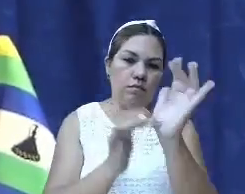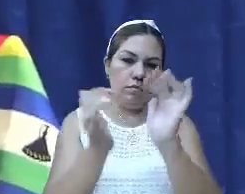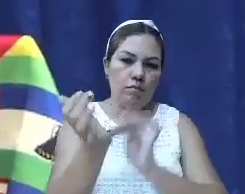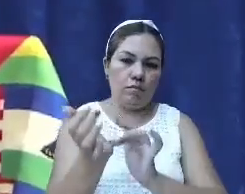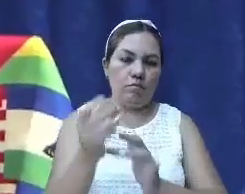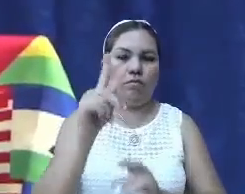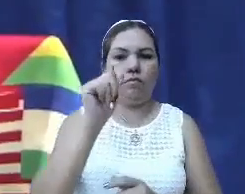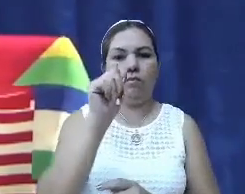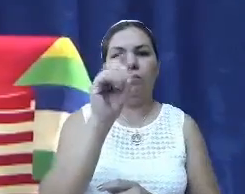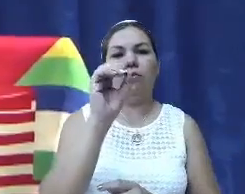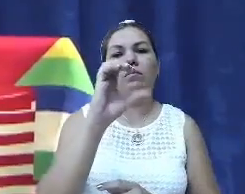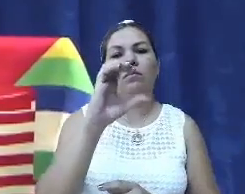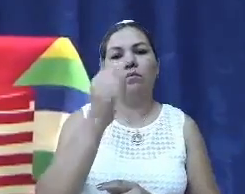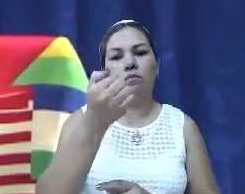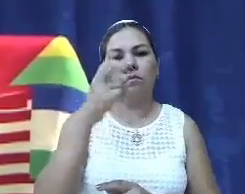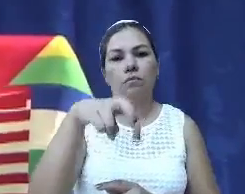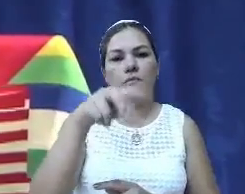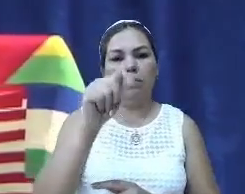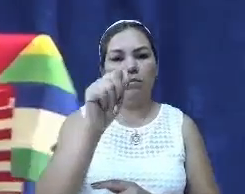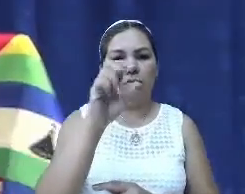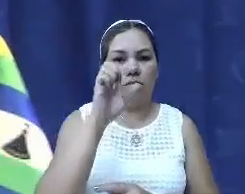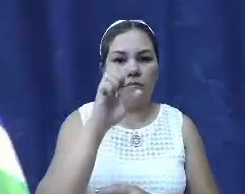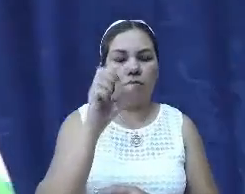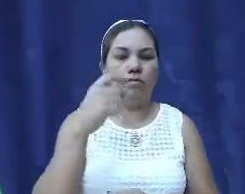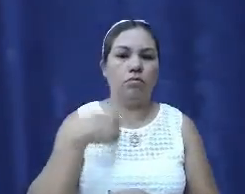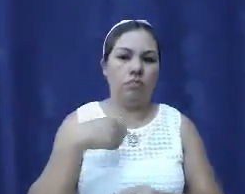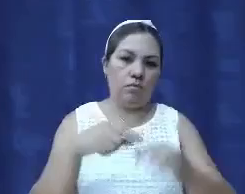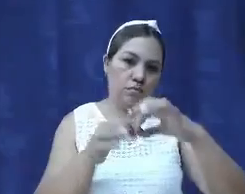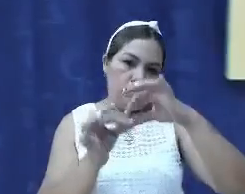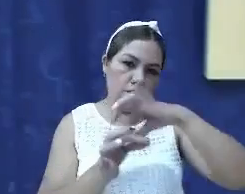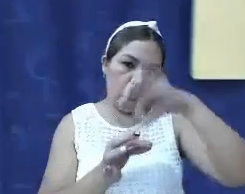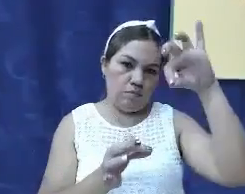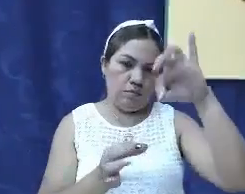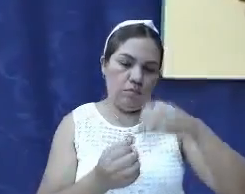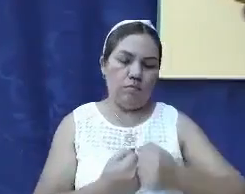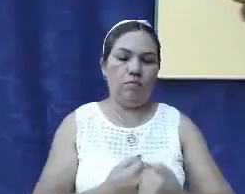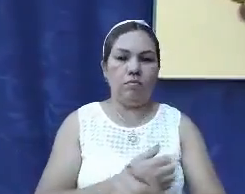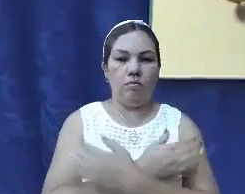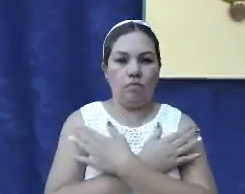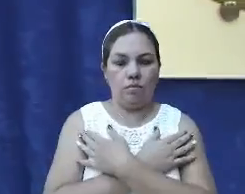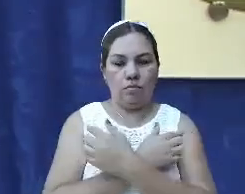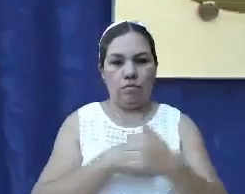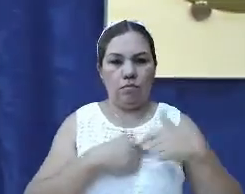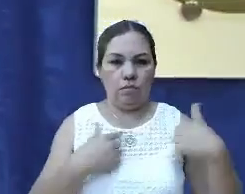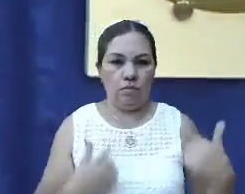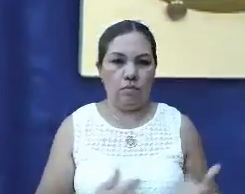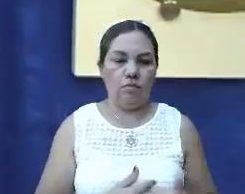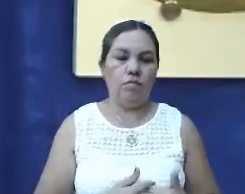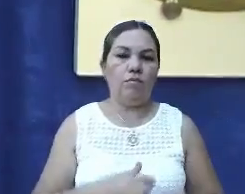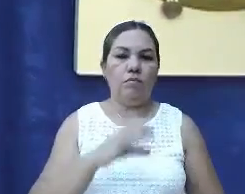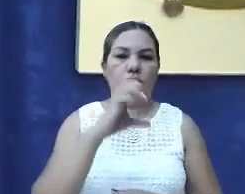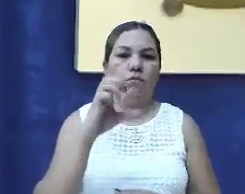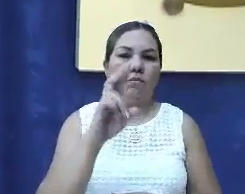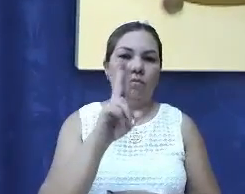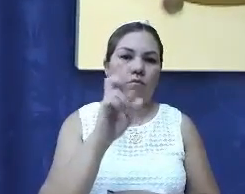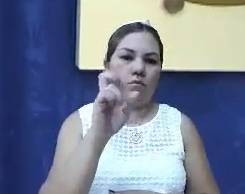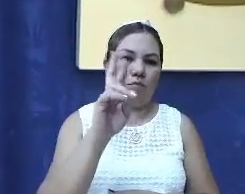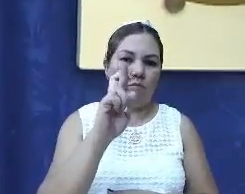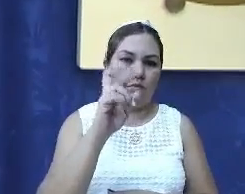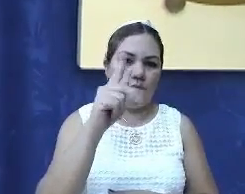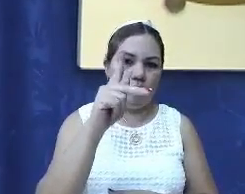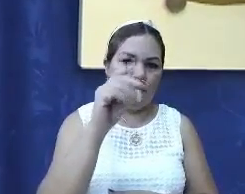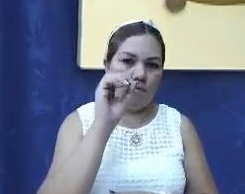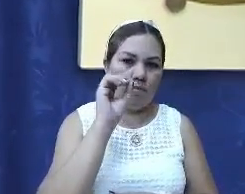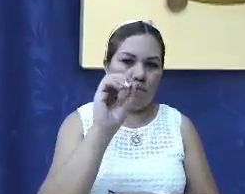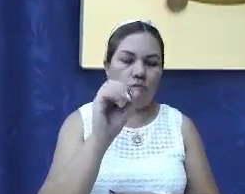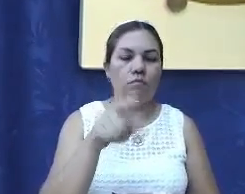tocante, tocante a nuestro espíritu, a nuestra alma, a nuestro cuerpo. En el nombre de Jesús. Y que tu palabra